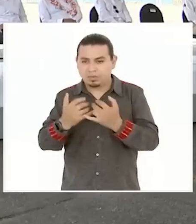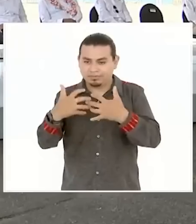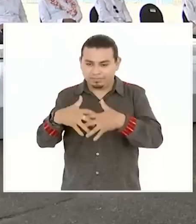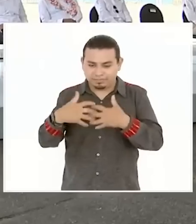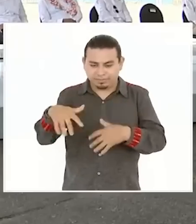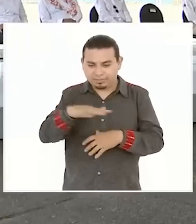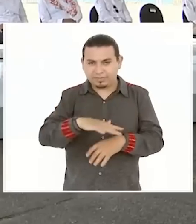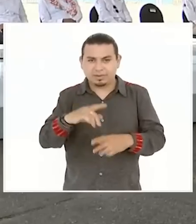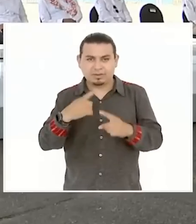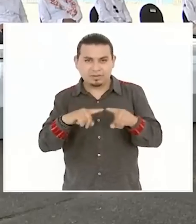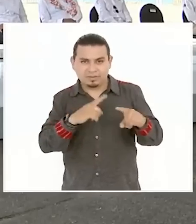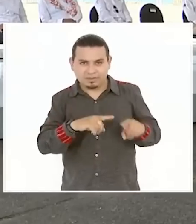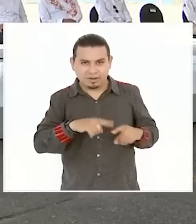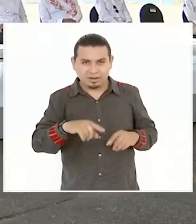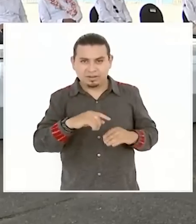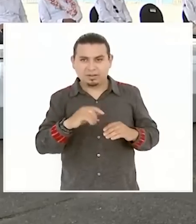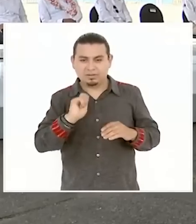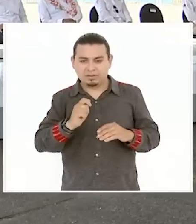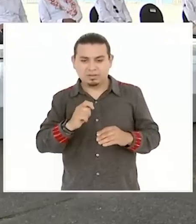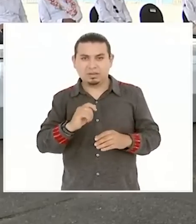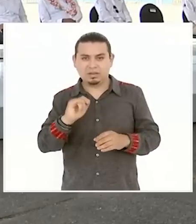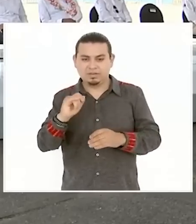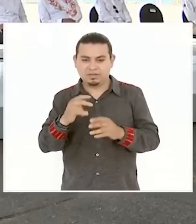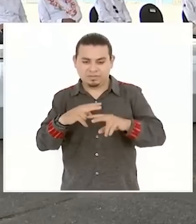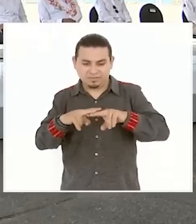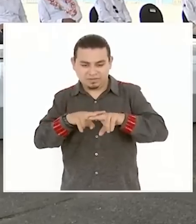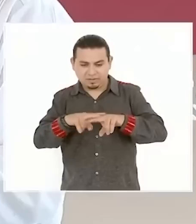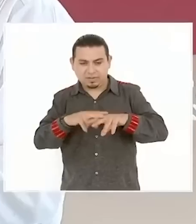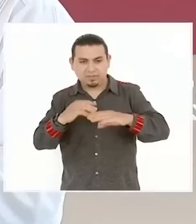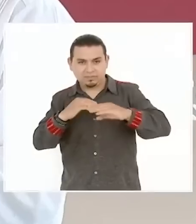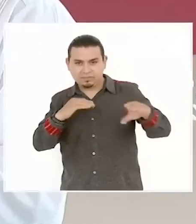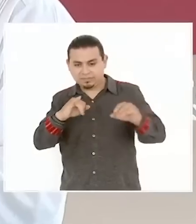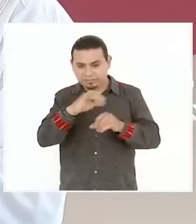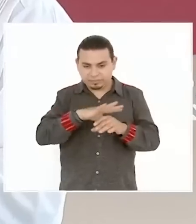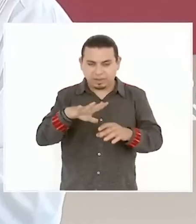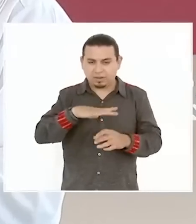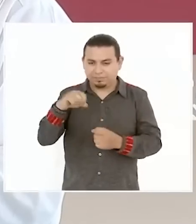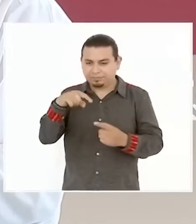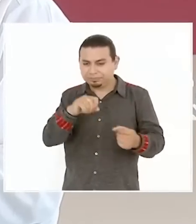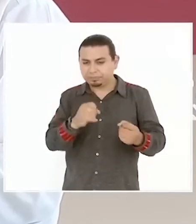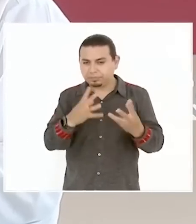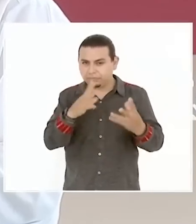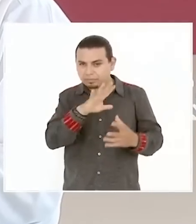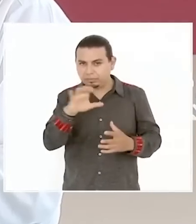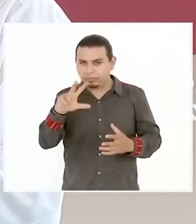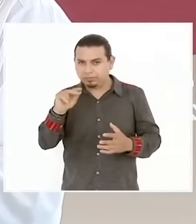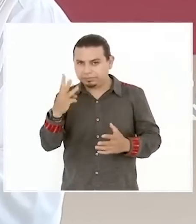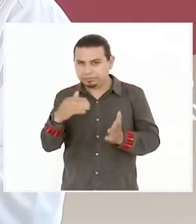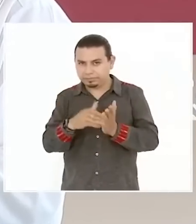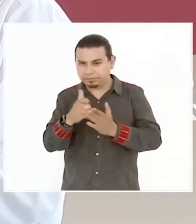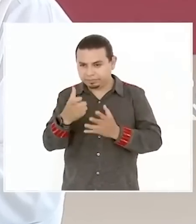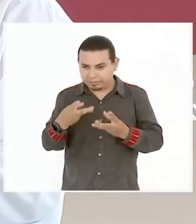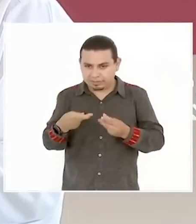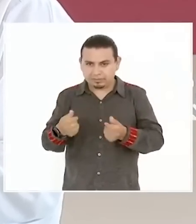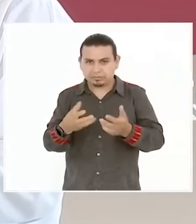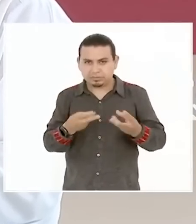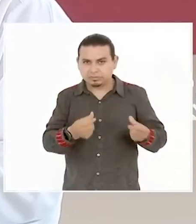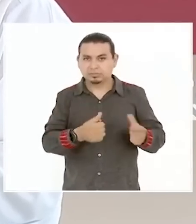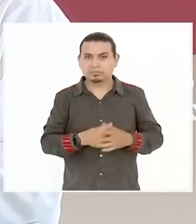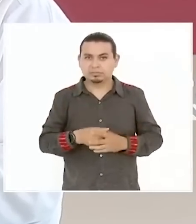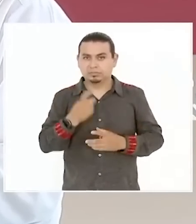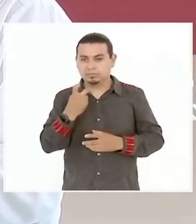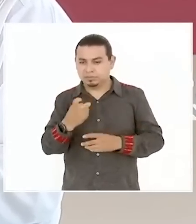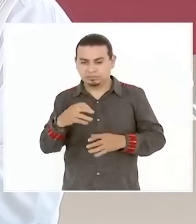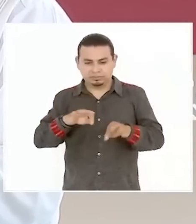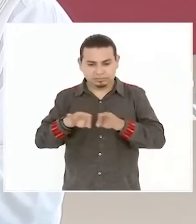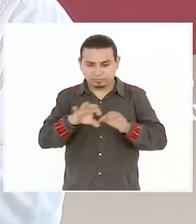puertos y el ferrocarril a lo largo del Istmo de Tehuantepec, con una inversión de 583 millones de pesos. Este